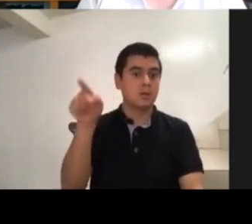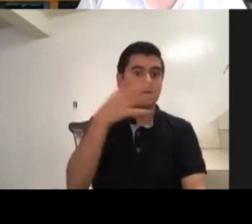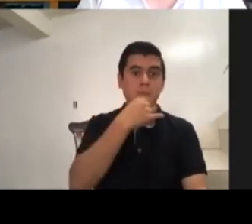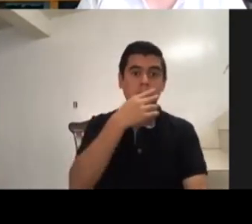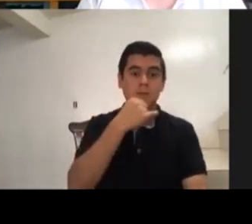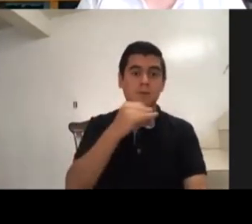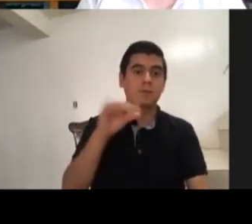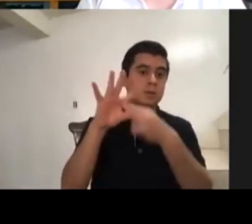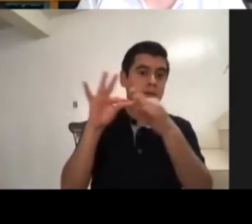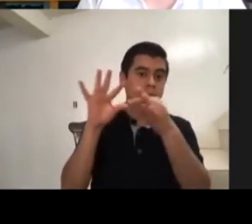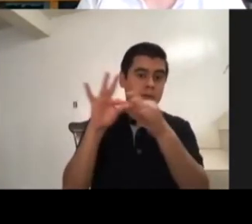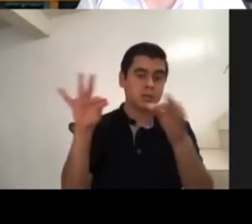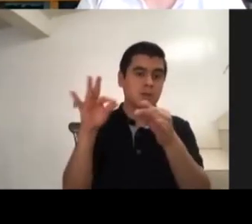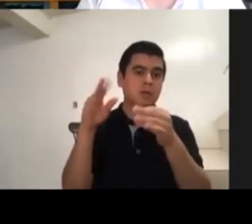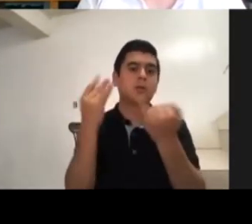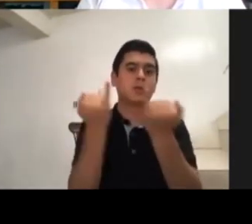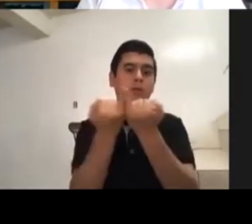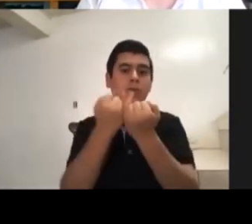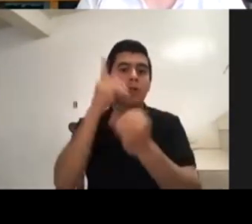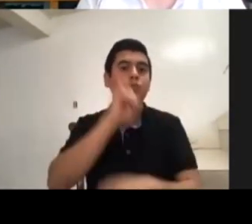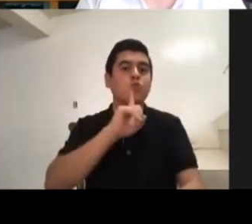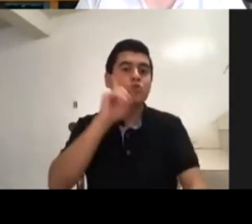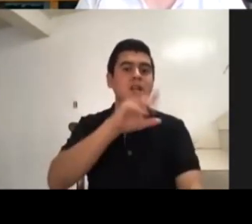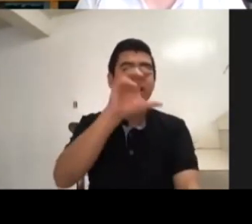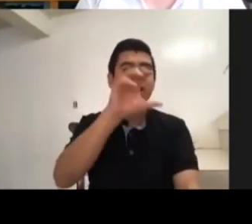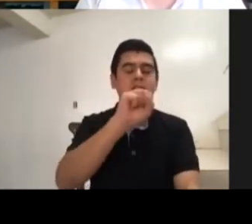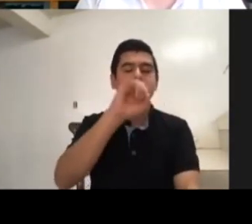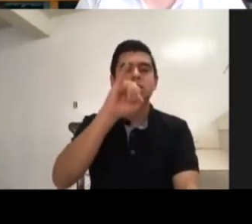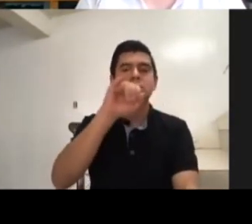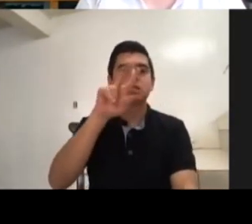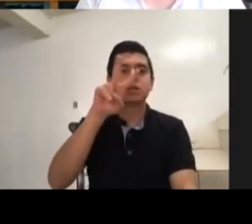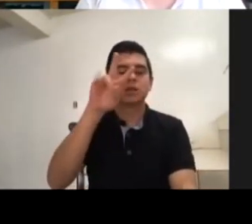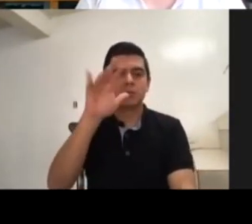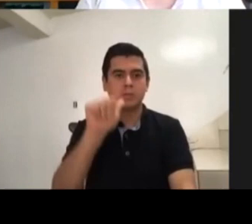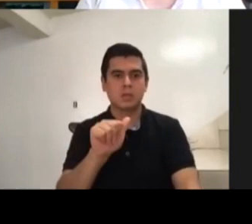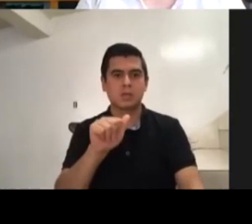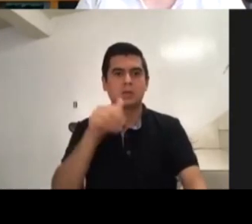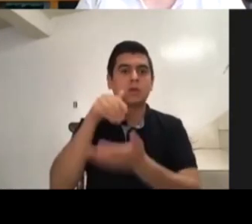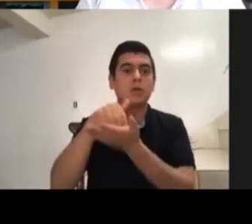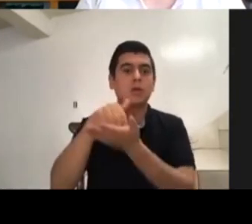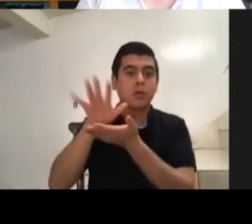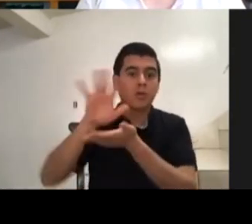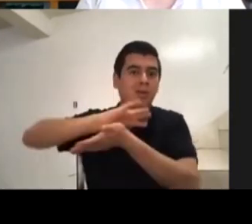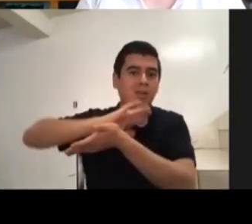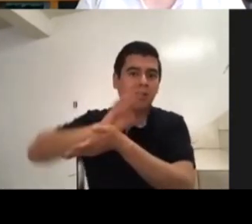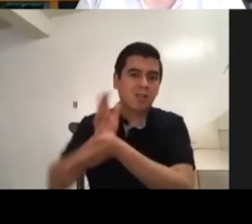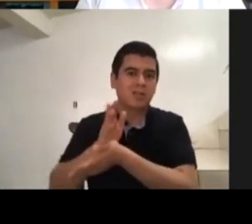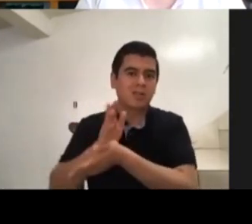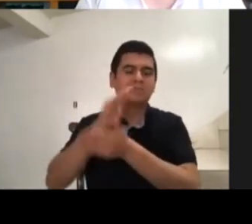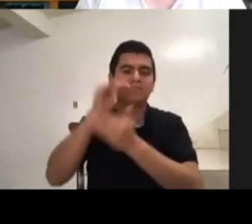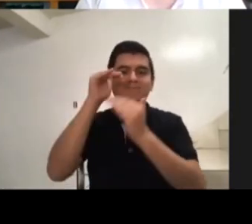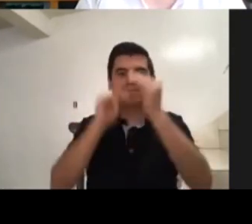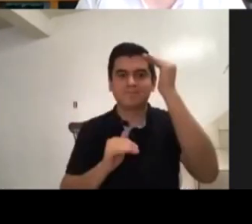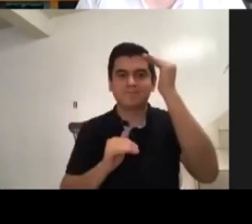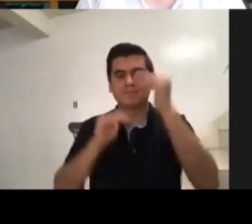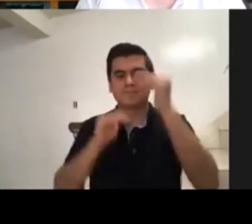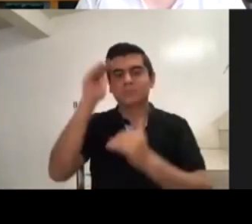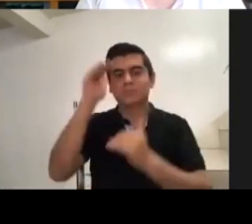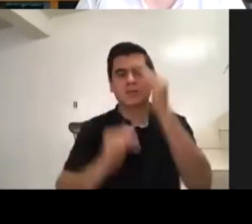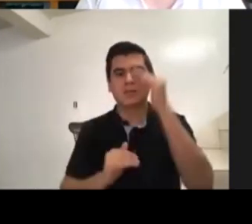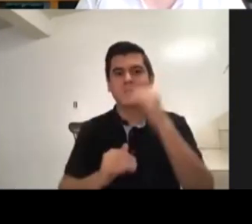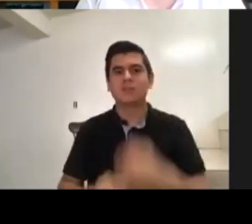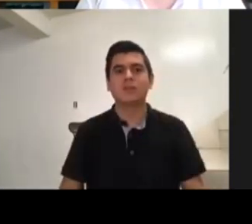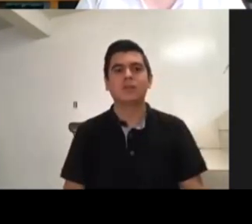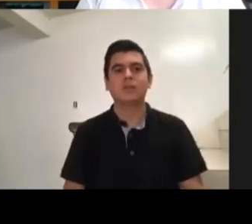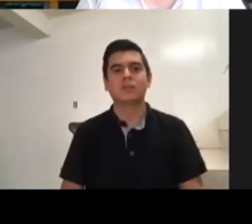Silvia sobre esta relación entre exclusión y desigualdades, le añades muy bien